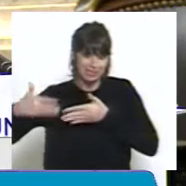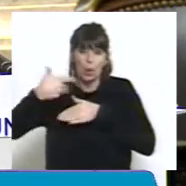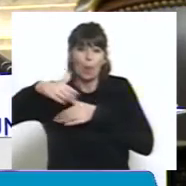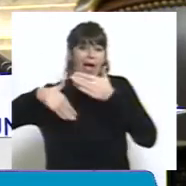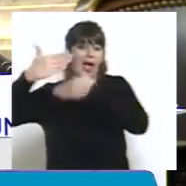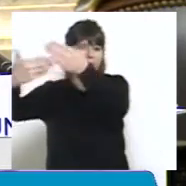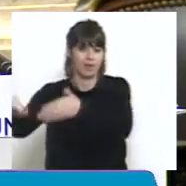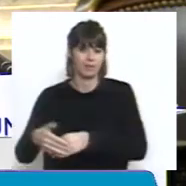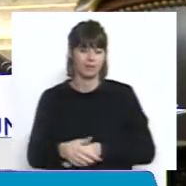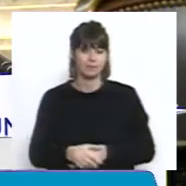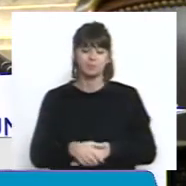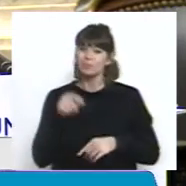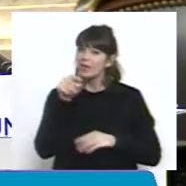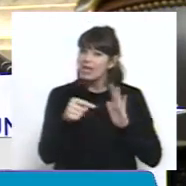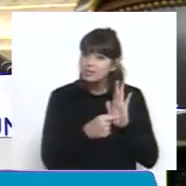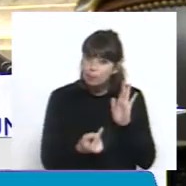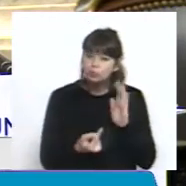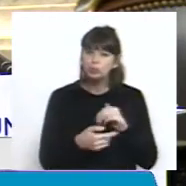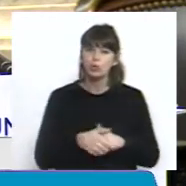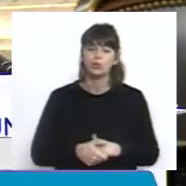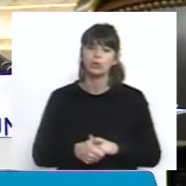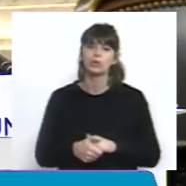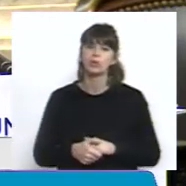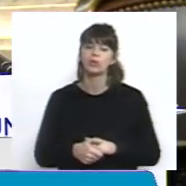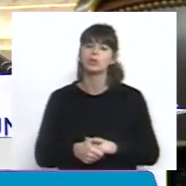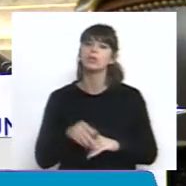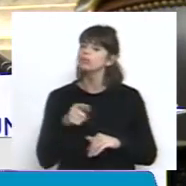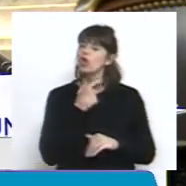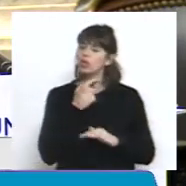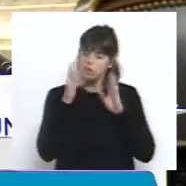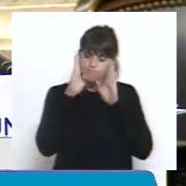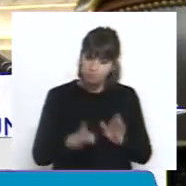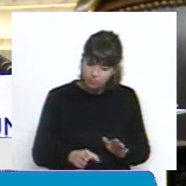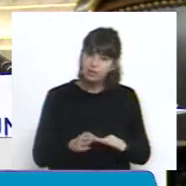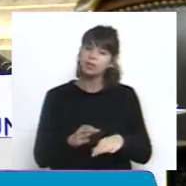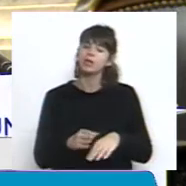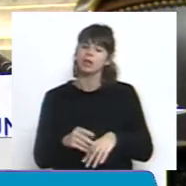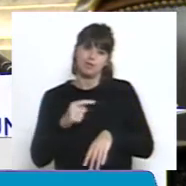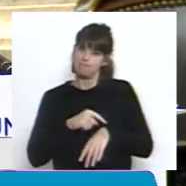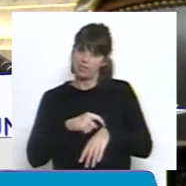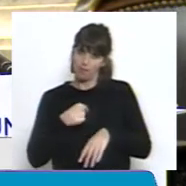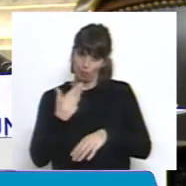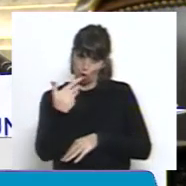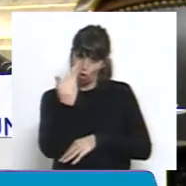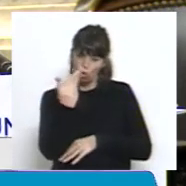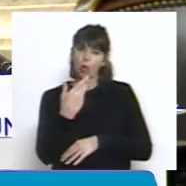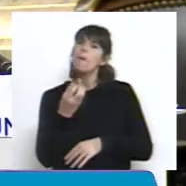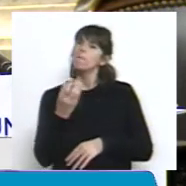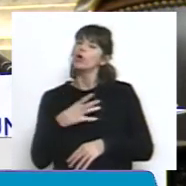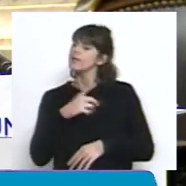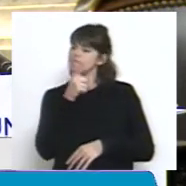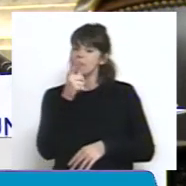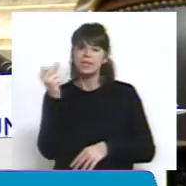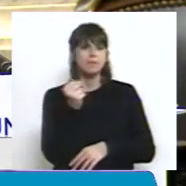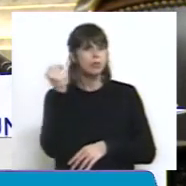Es este punto uno en el que quiero centrar en los minutos que me quedan, porque creo que es muy